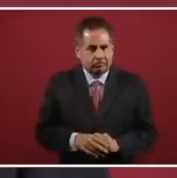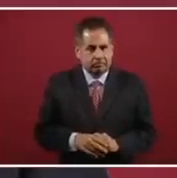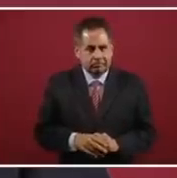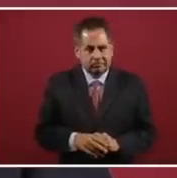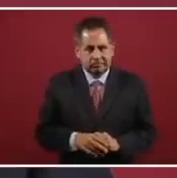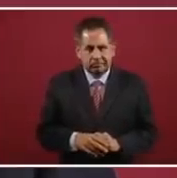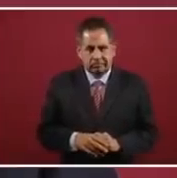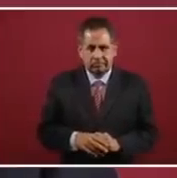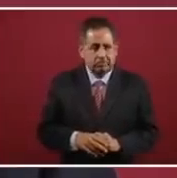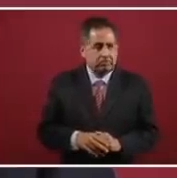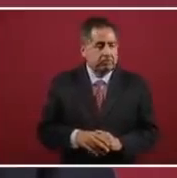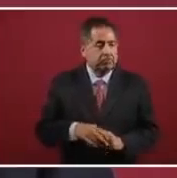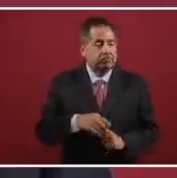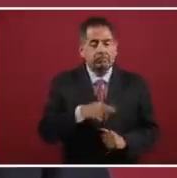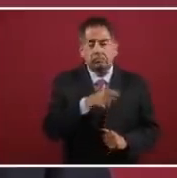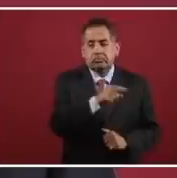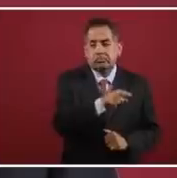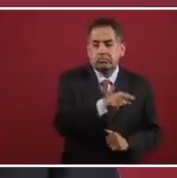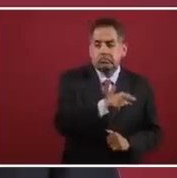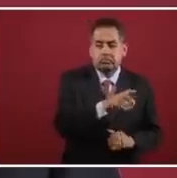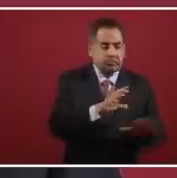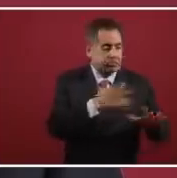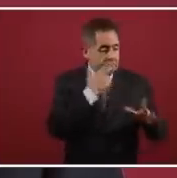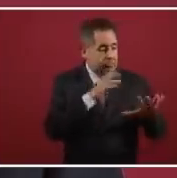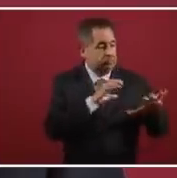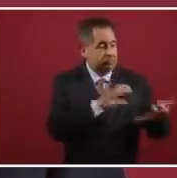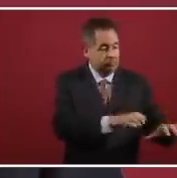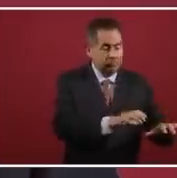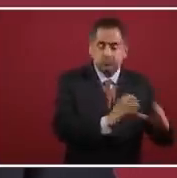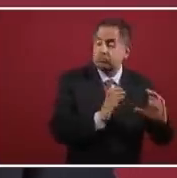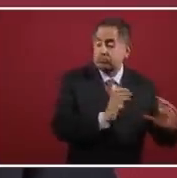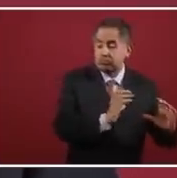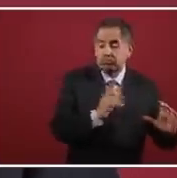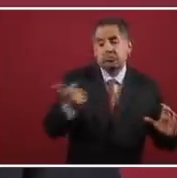tenían que pagar un derecho por mantener la concesión.